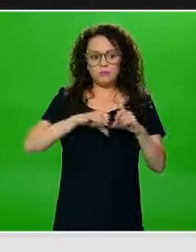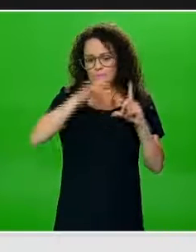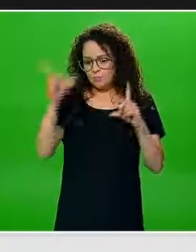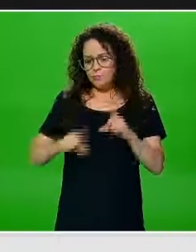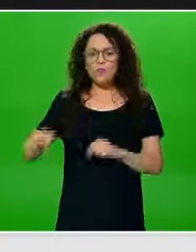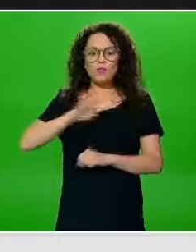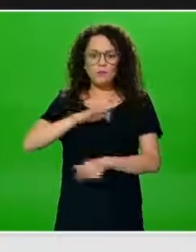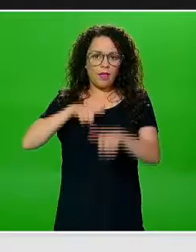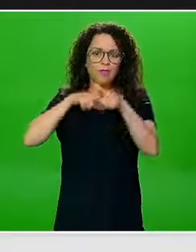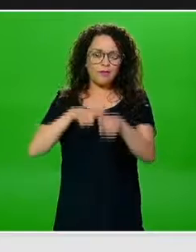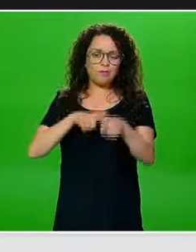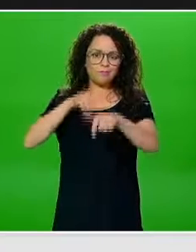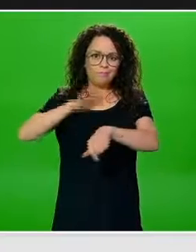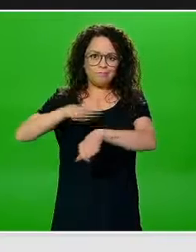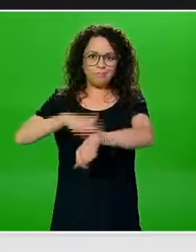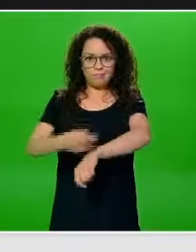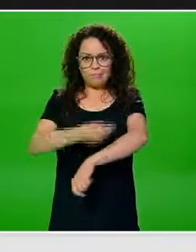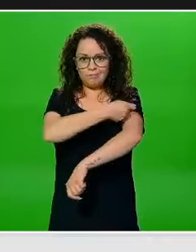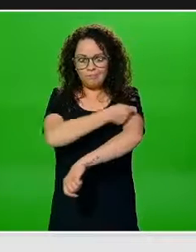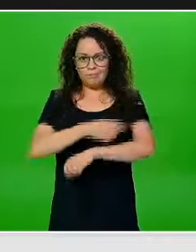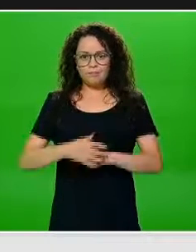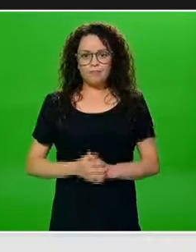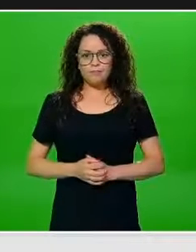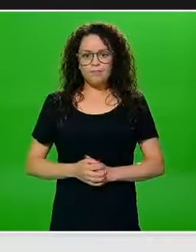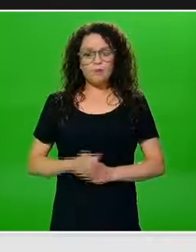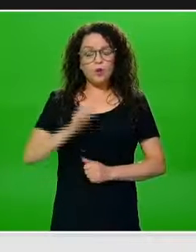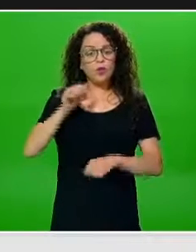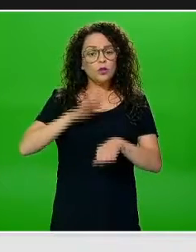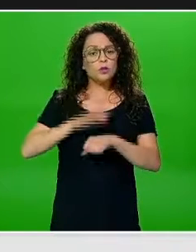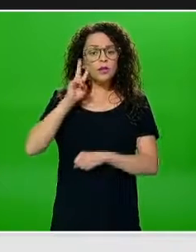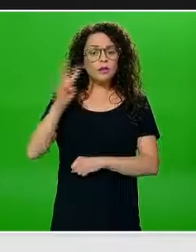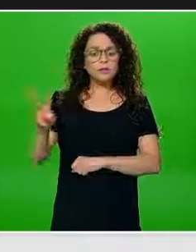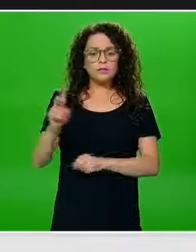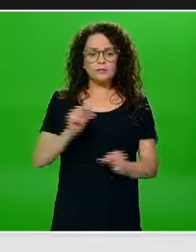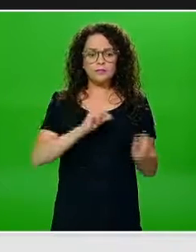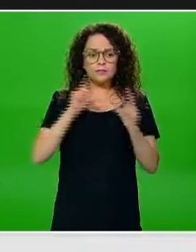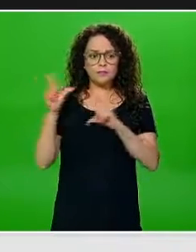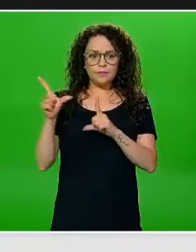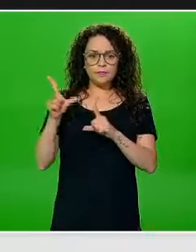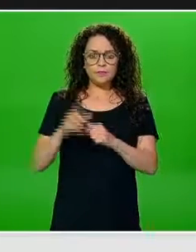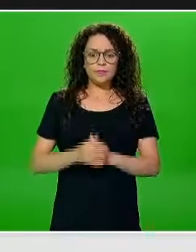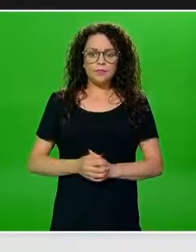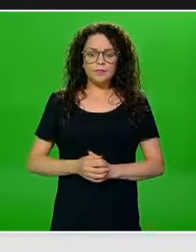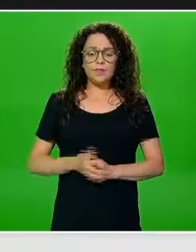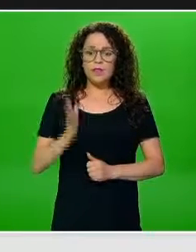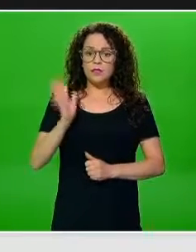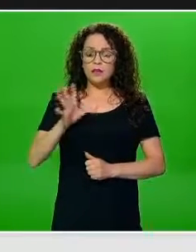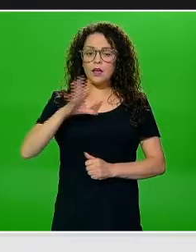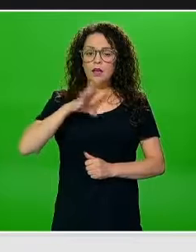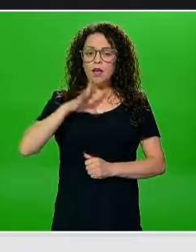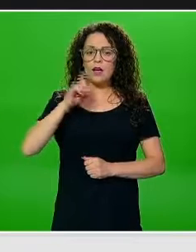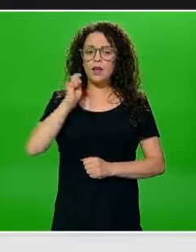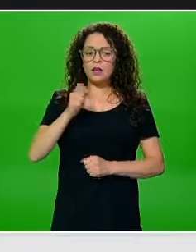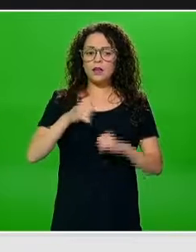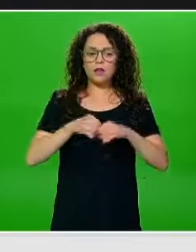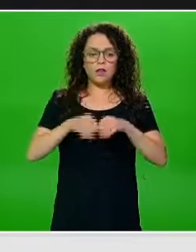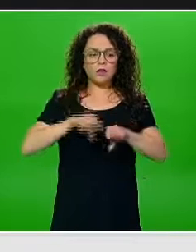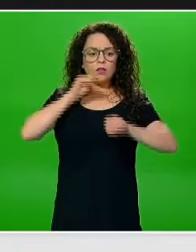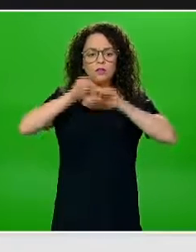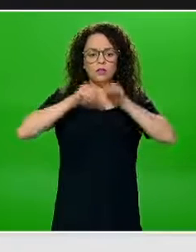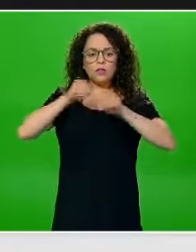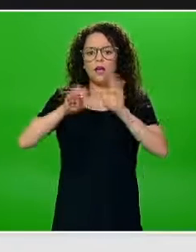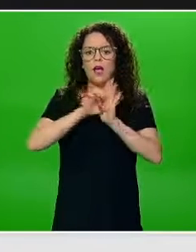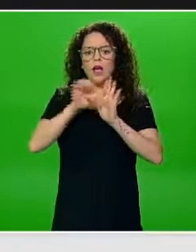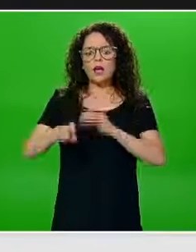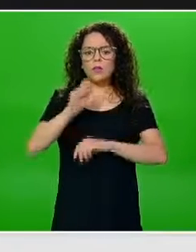continuar. Si vemos precisamente la siguiente diapositiva, pues está actualizada, entonces ya, por ejemplo, la vacuna de